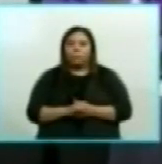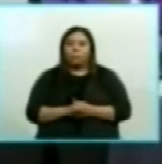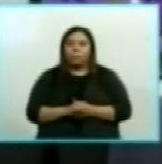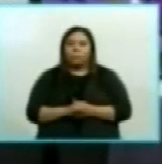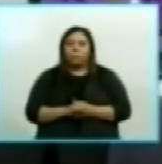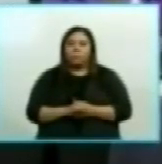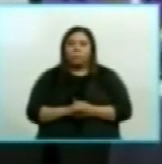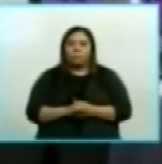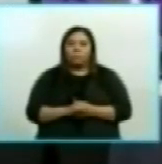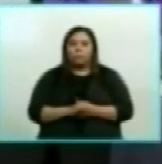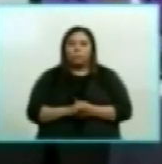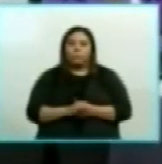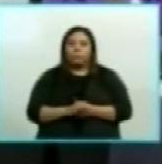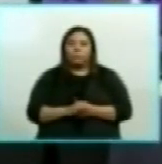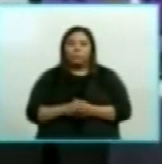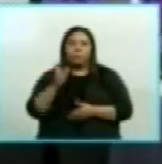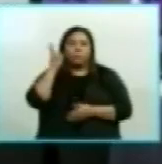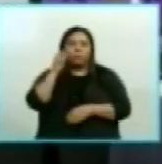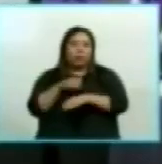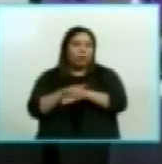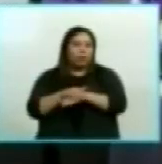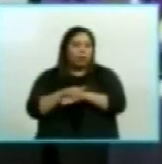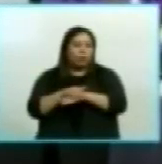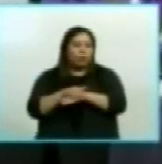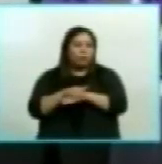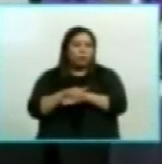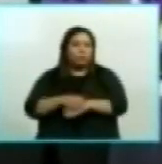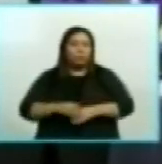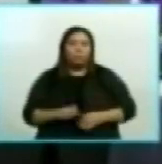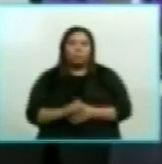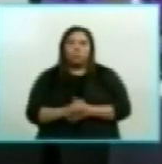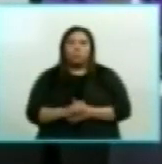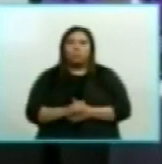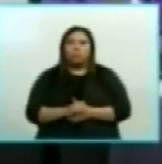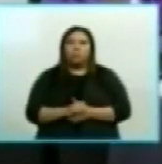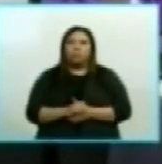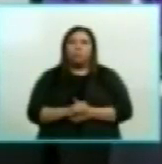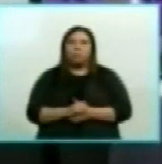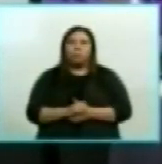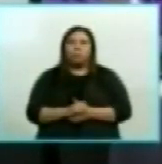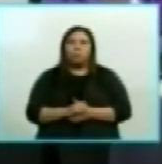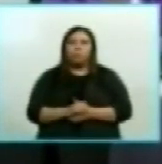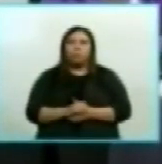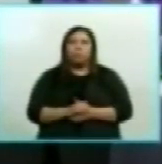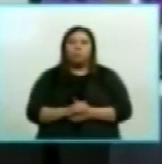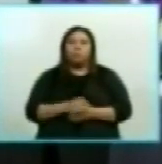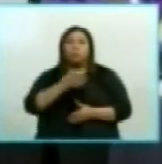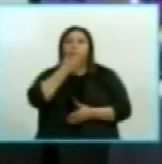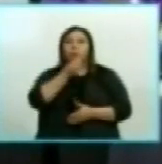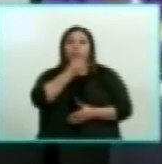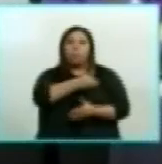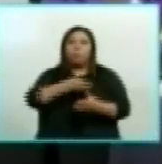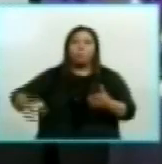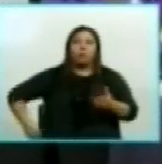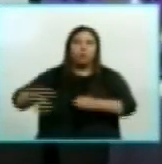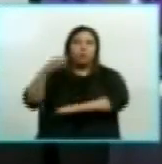avanzamos. Excellency Gustavo Petro, con el excelentísimo presidente President of Colombia, Gustavo Petro, presidente